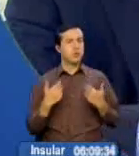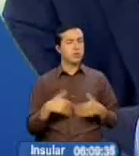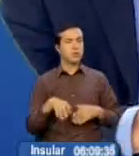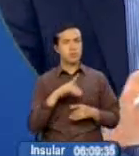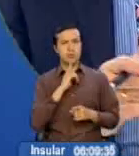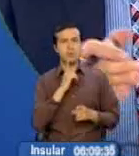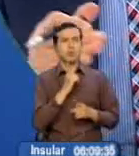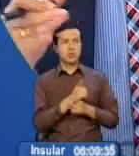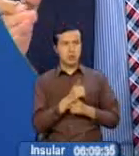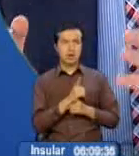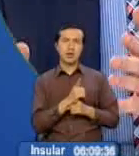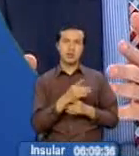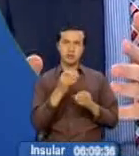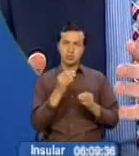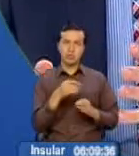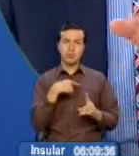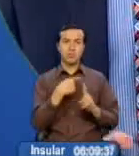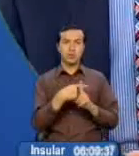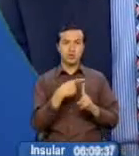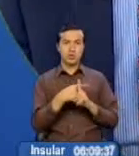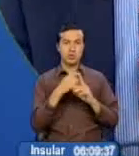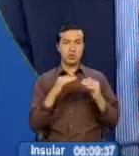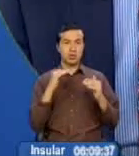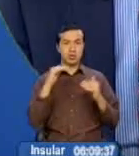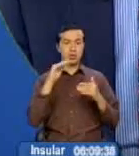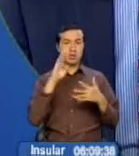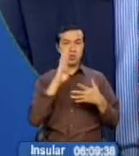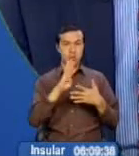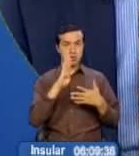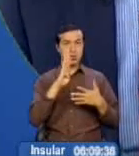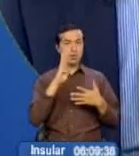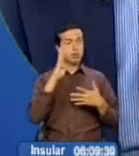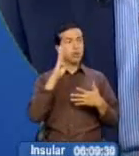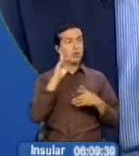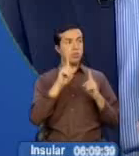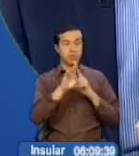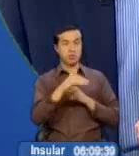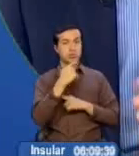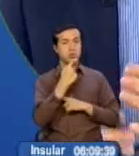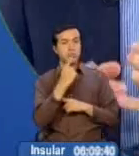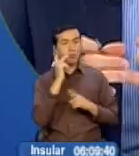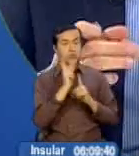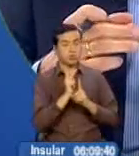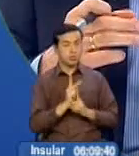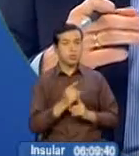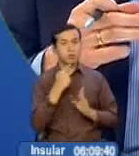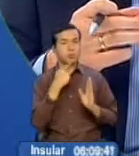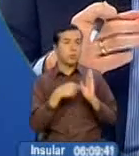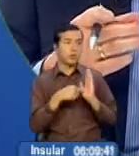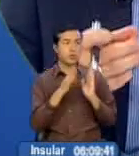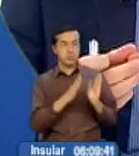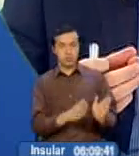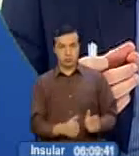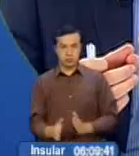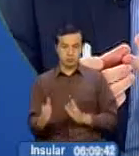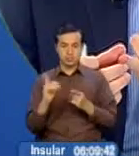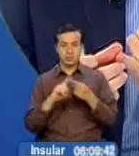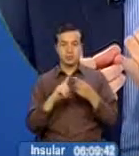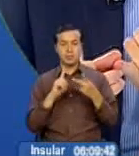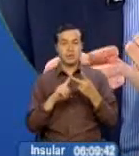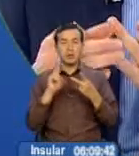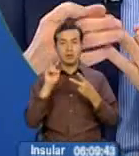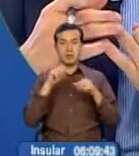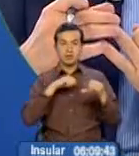es positivo la categoría B, usted señala y puntualiza algunos aspectos en términos de organización, en cuanto a la